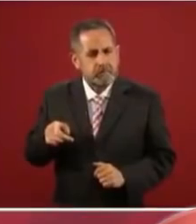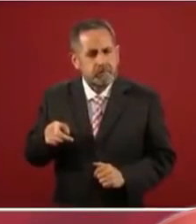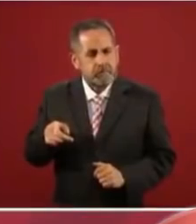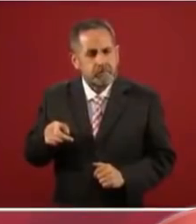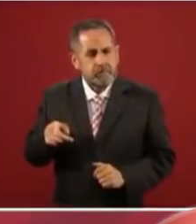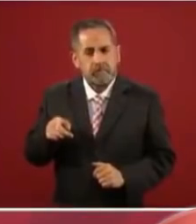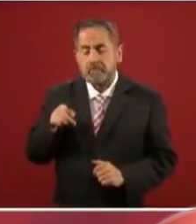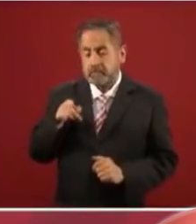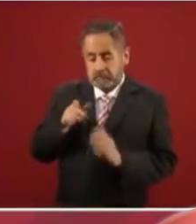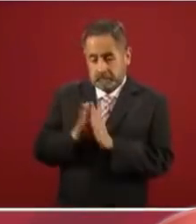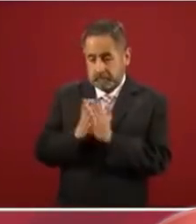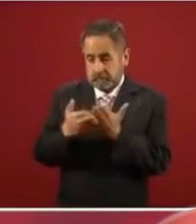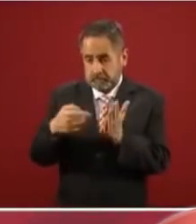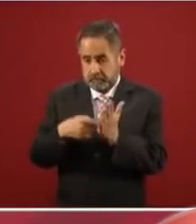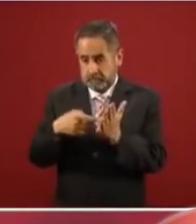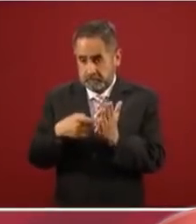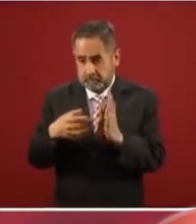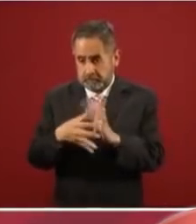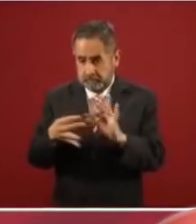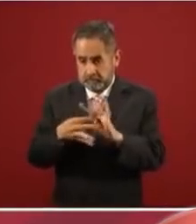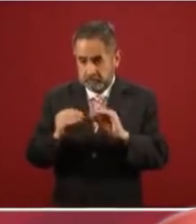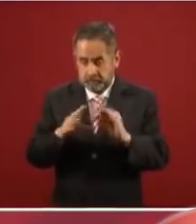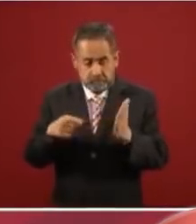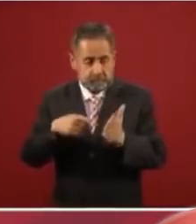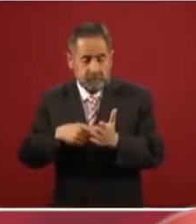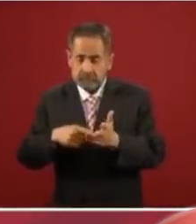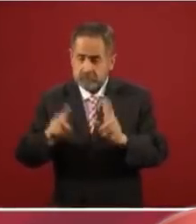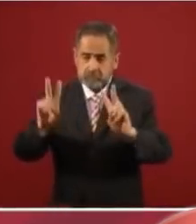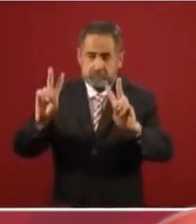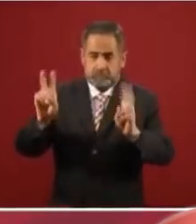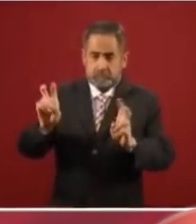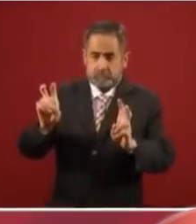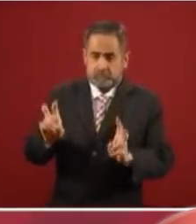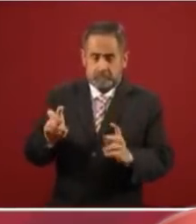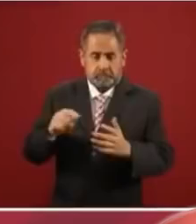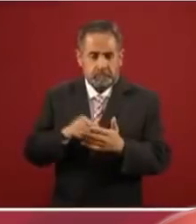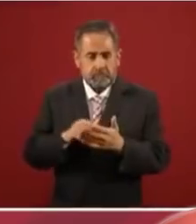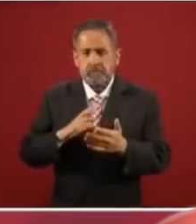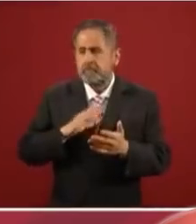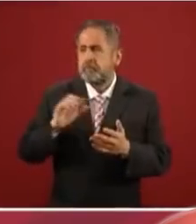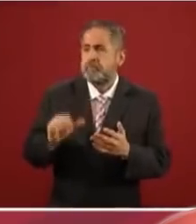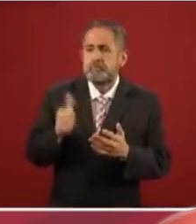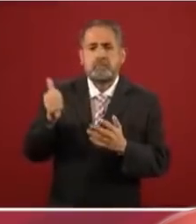Y ahí habla sobre el tema, como otros